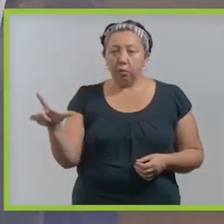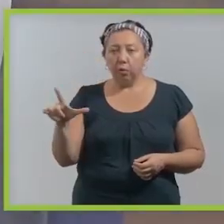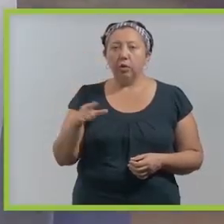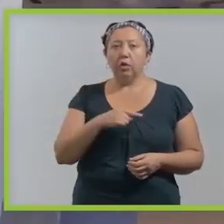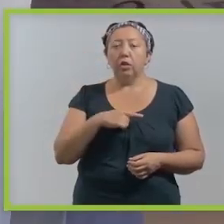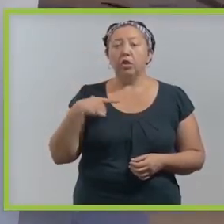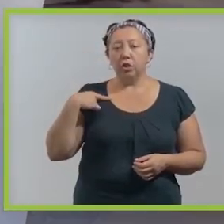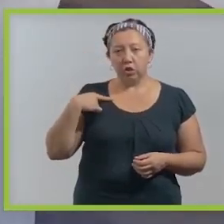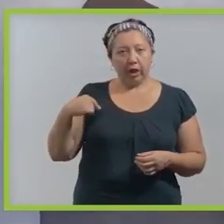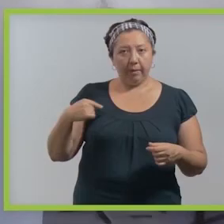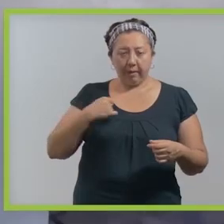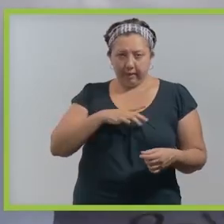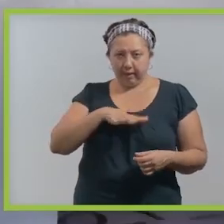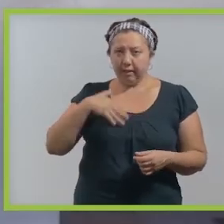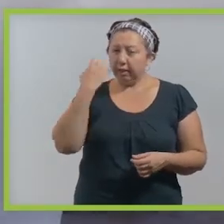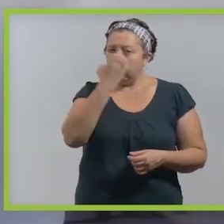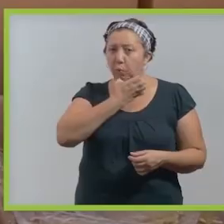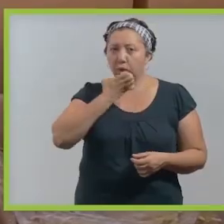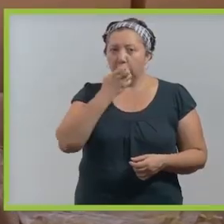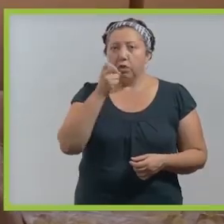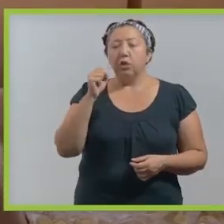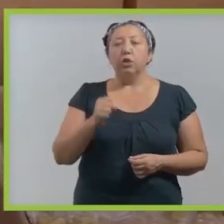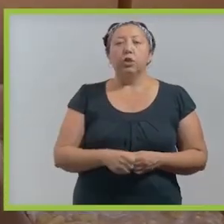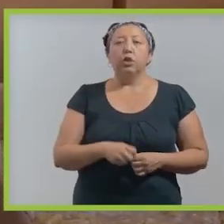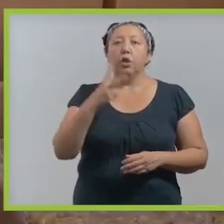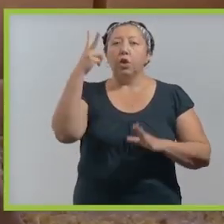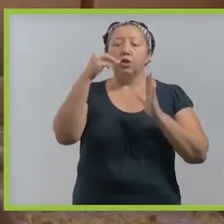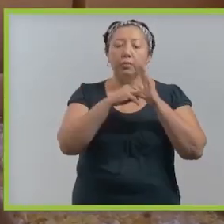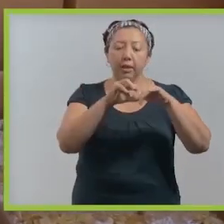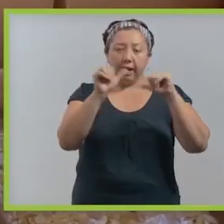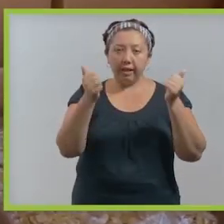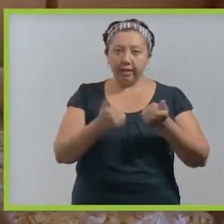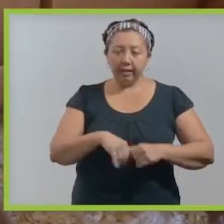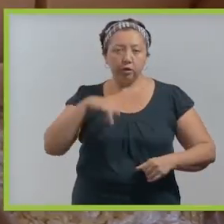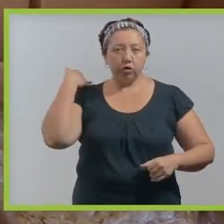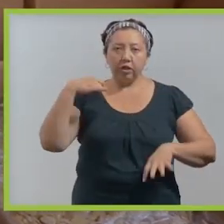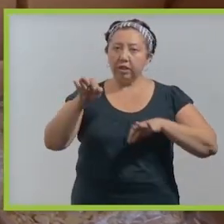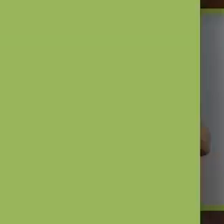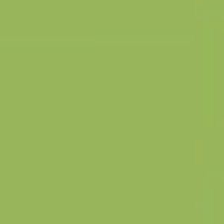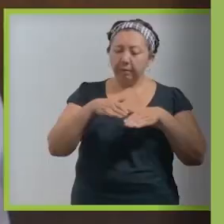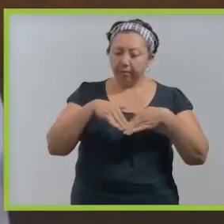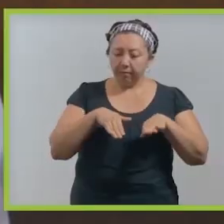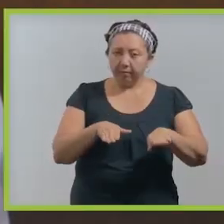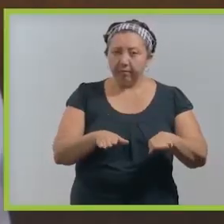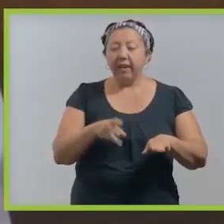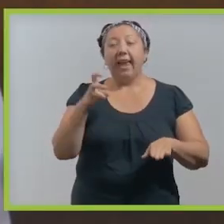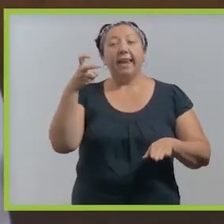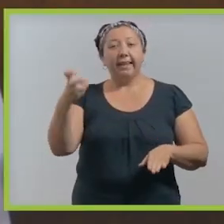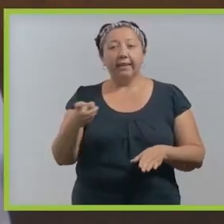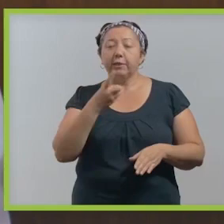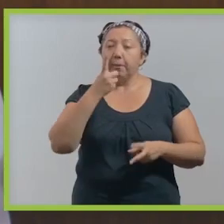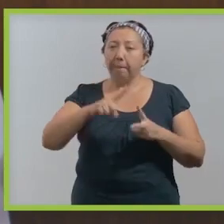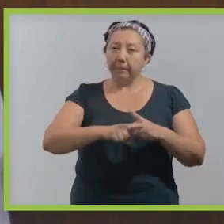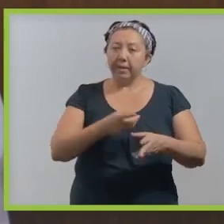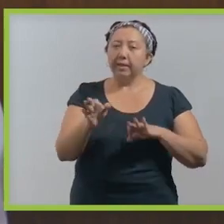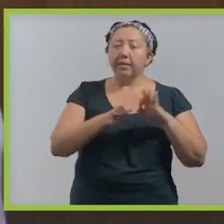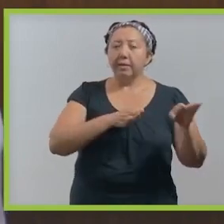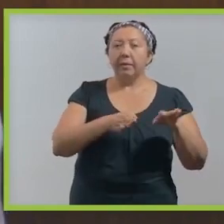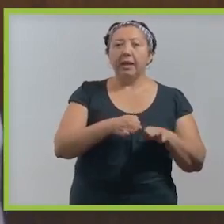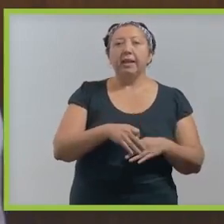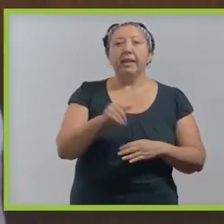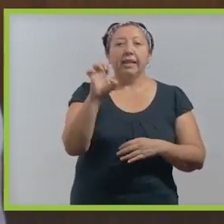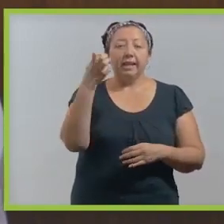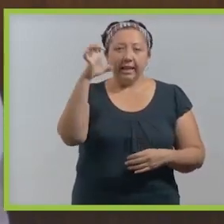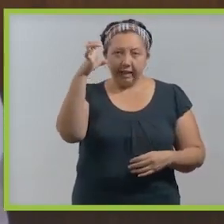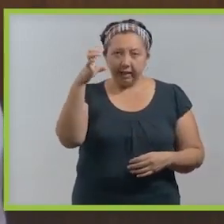Lo que son las camisas de uniforme, son más de 2,000 artesanas yucatecas que trabajan para hacerlas. Y esto lo empiezan a trabajar desde